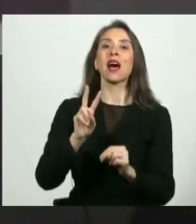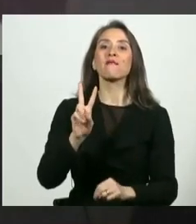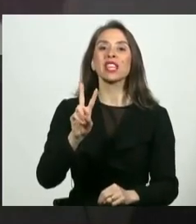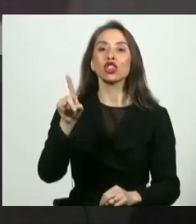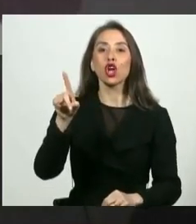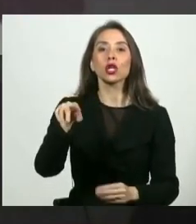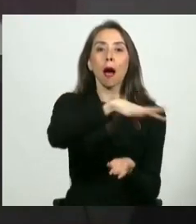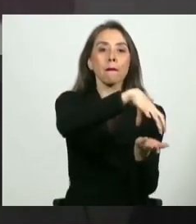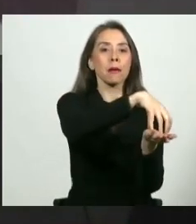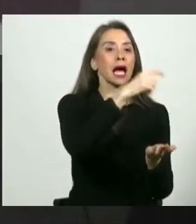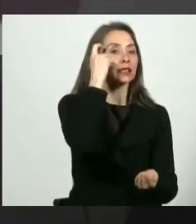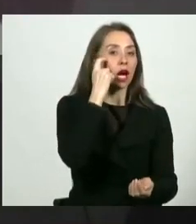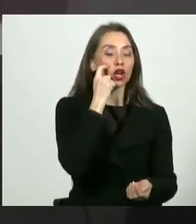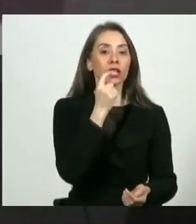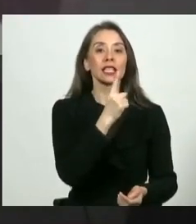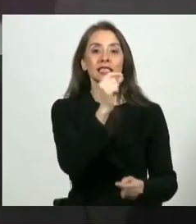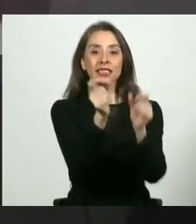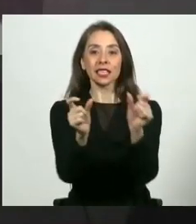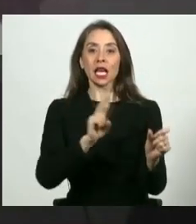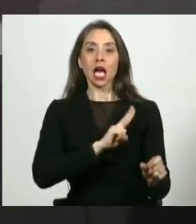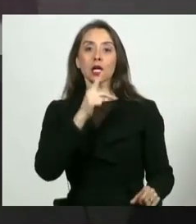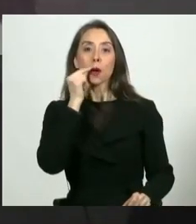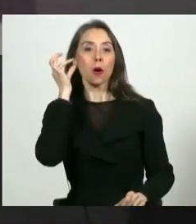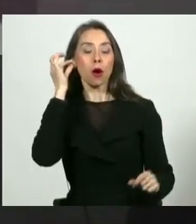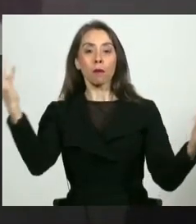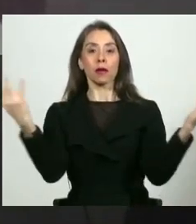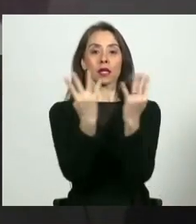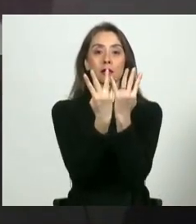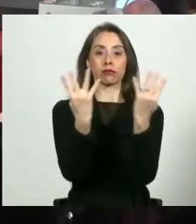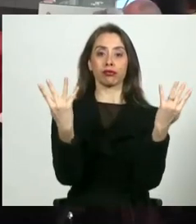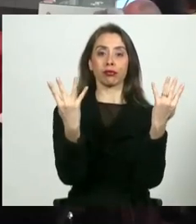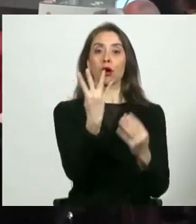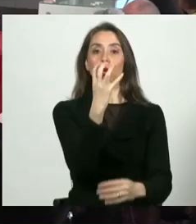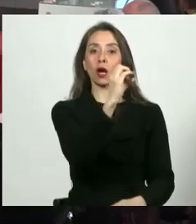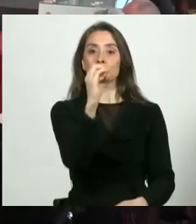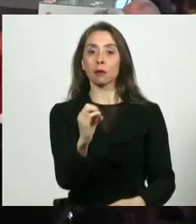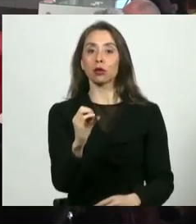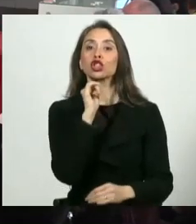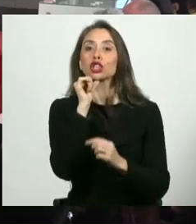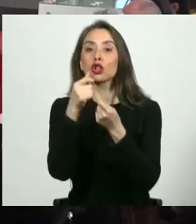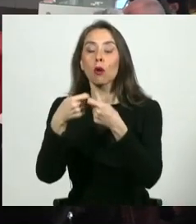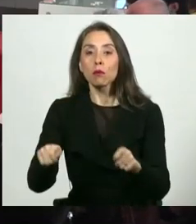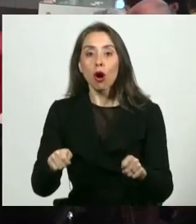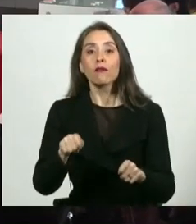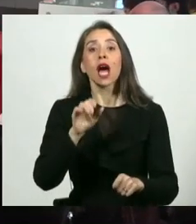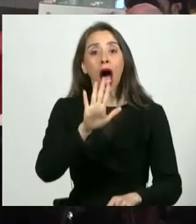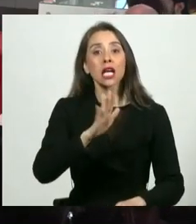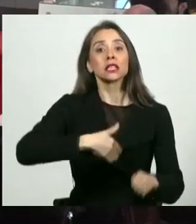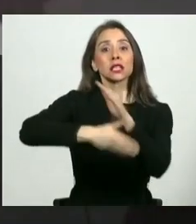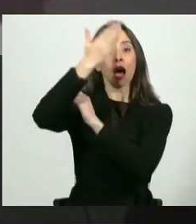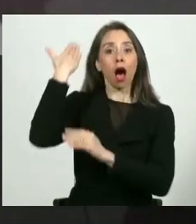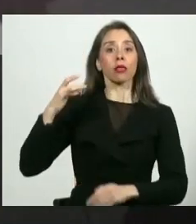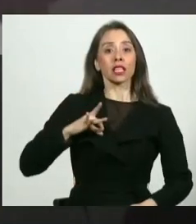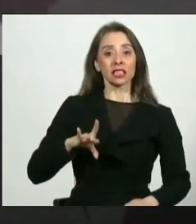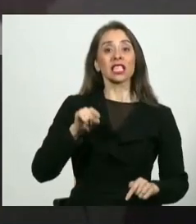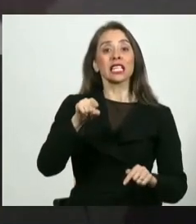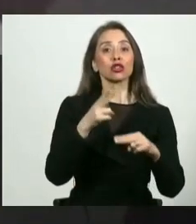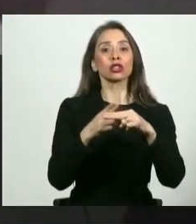Plaza O'Higgins, y formábamos a 100 porteños y porteñas, en promedio, el 40% de ellos eran pobres. Ese era el Chile. Esa es la